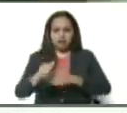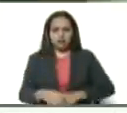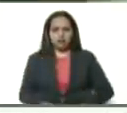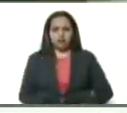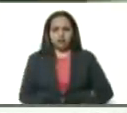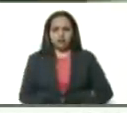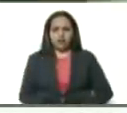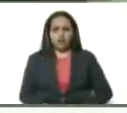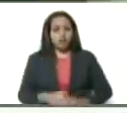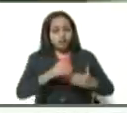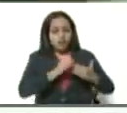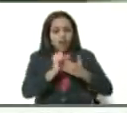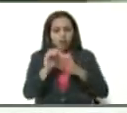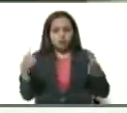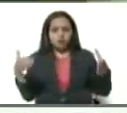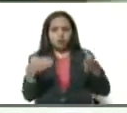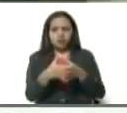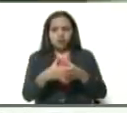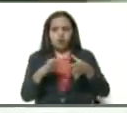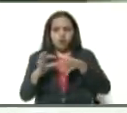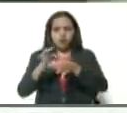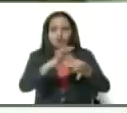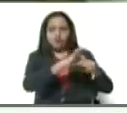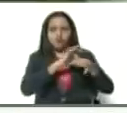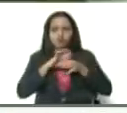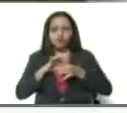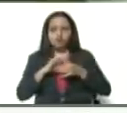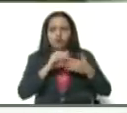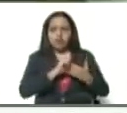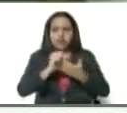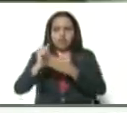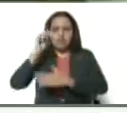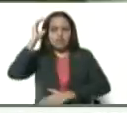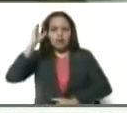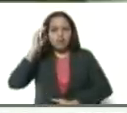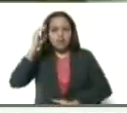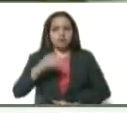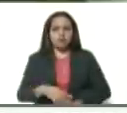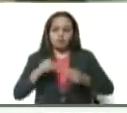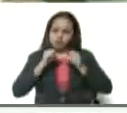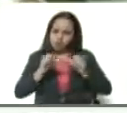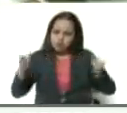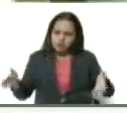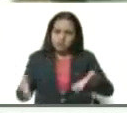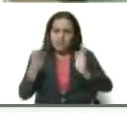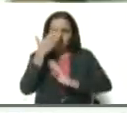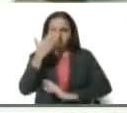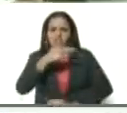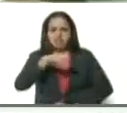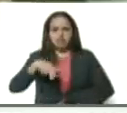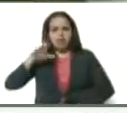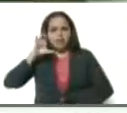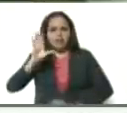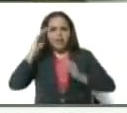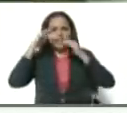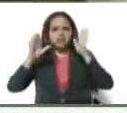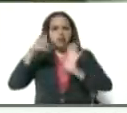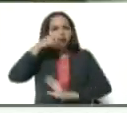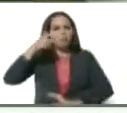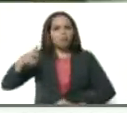liderazgo colectivo, un liderazgo unido, un liderazgo capaz, que vamos a seguir al frente de nuestra patria, atendiendo a nuestro